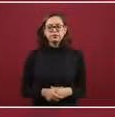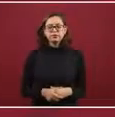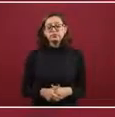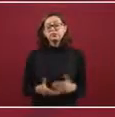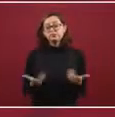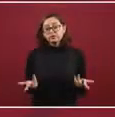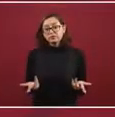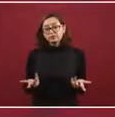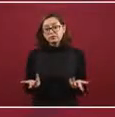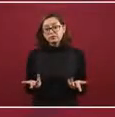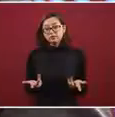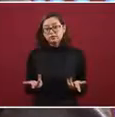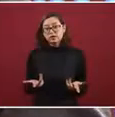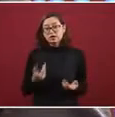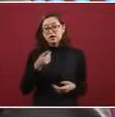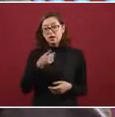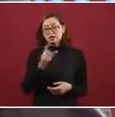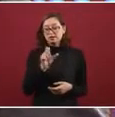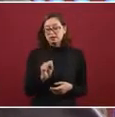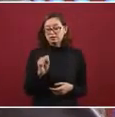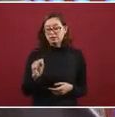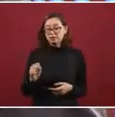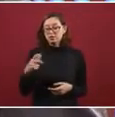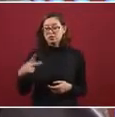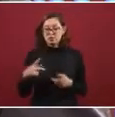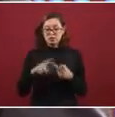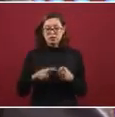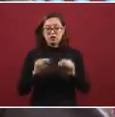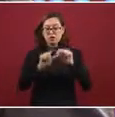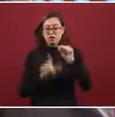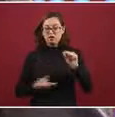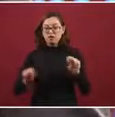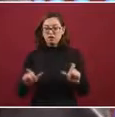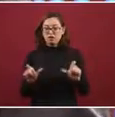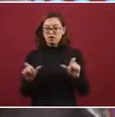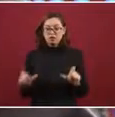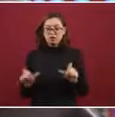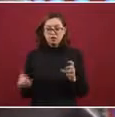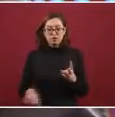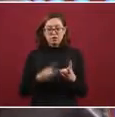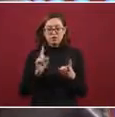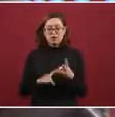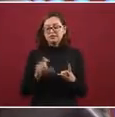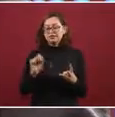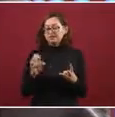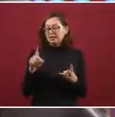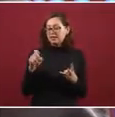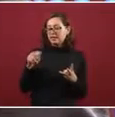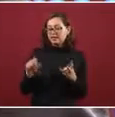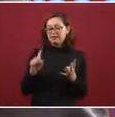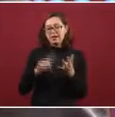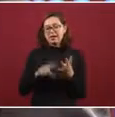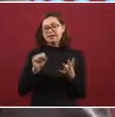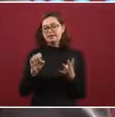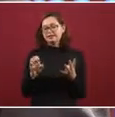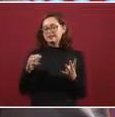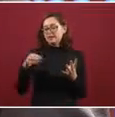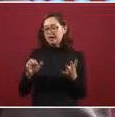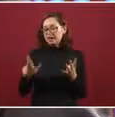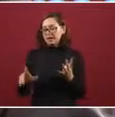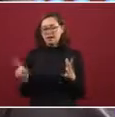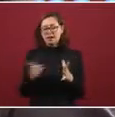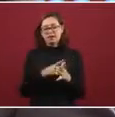que Secretaría de Seguridad Pública, Guardia Nacional, Secretaría de Defensa Nacional, Secretaría de Marina y la Fiscalía General